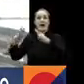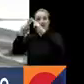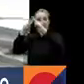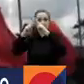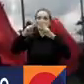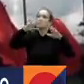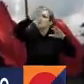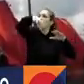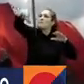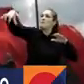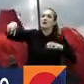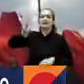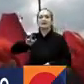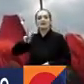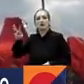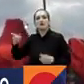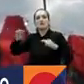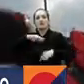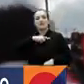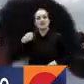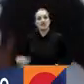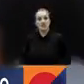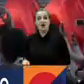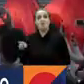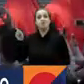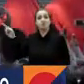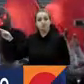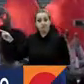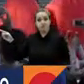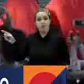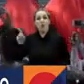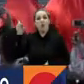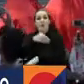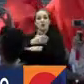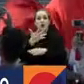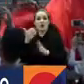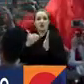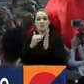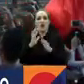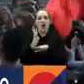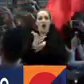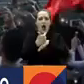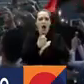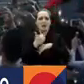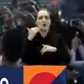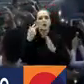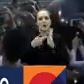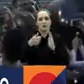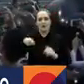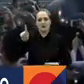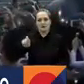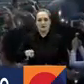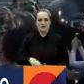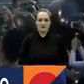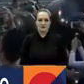de sus figuras, y en China todavía se habla del 1,5 millón de personas que vio sus obras en 2016.